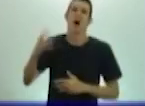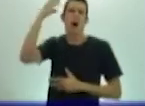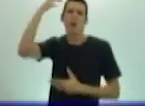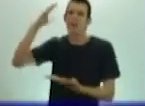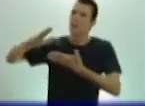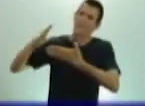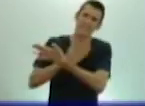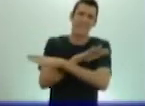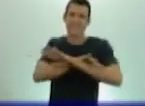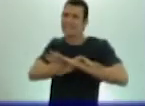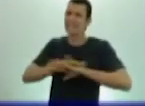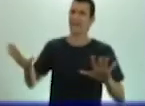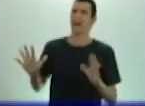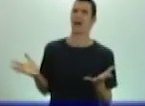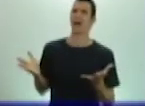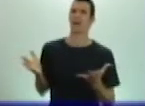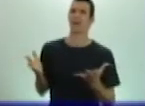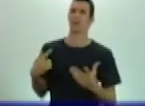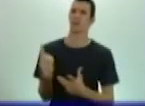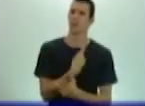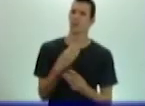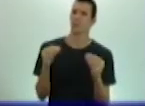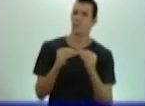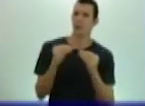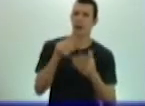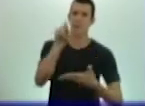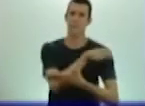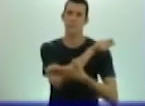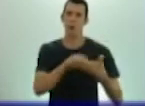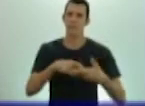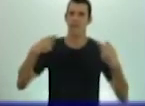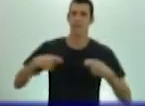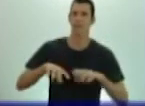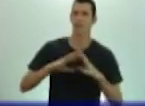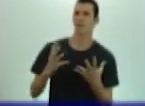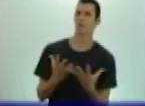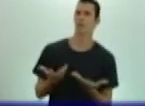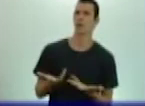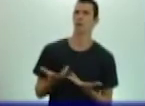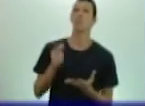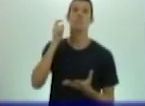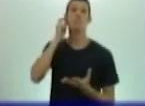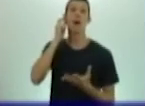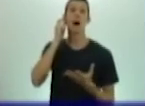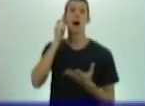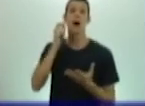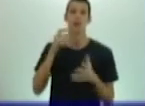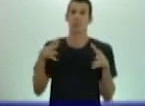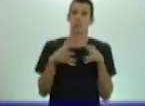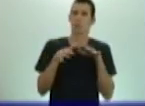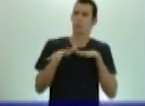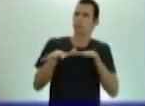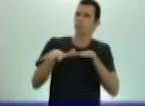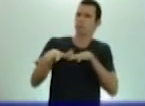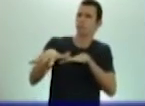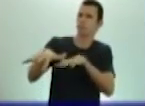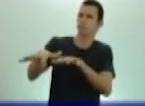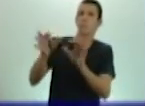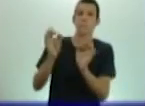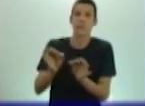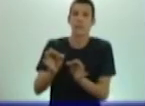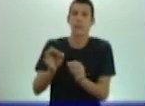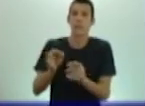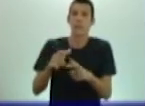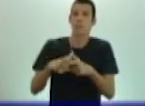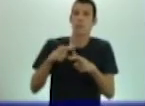Primera Guerra y tuvieran derechos electorales. Esta manifestación pacífica de mujeres se convierte el día 27 del propio año en una manifestación